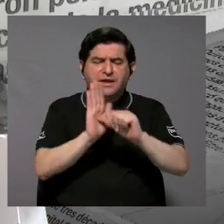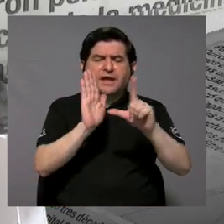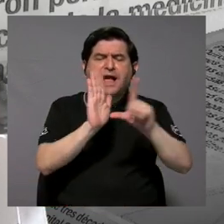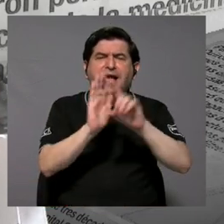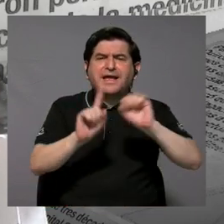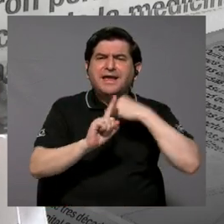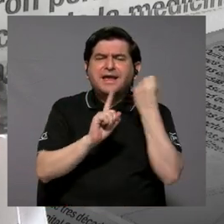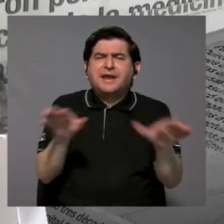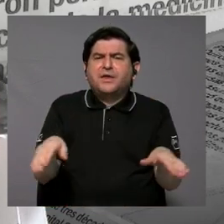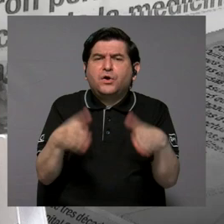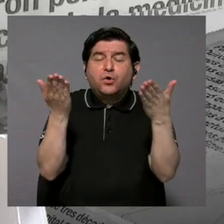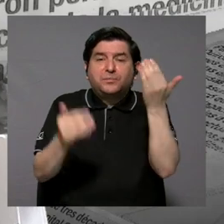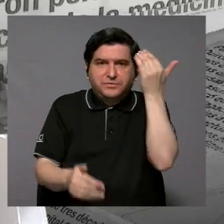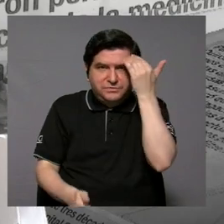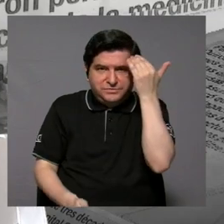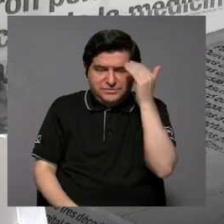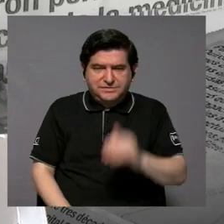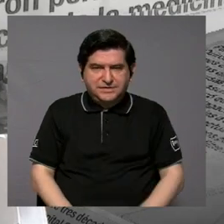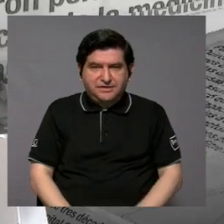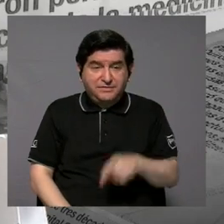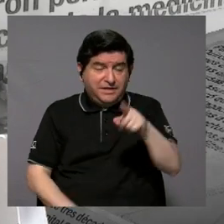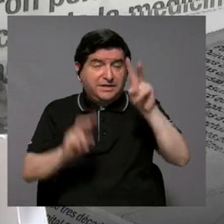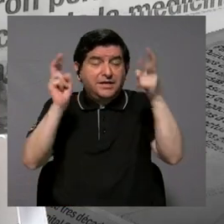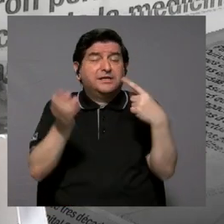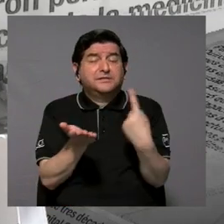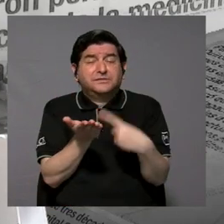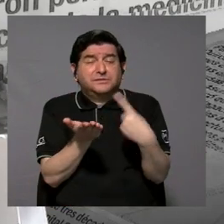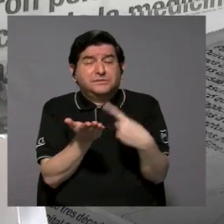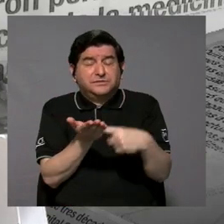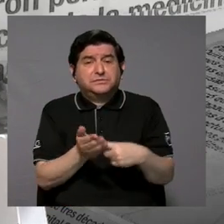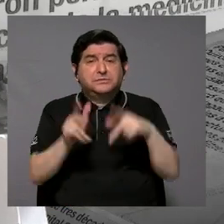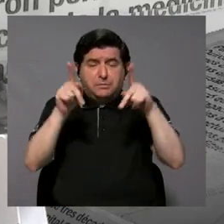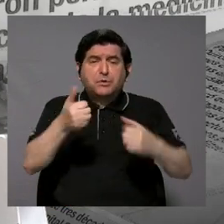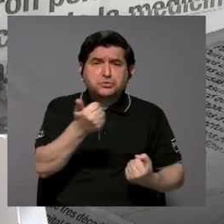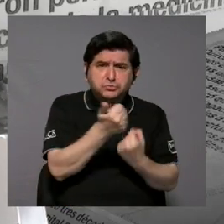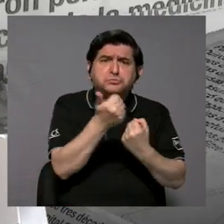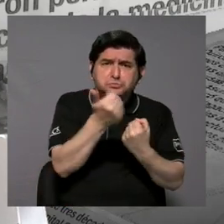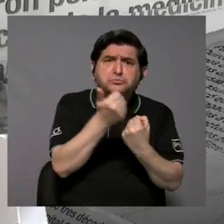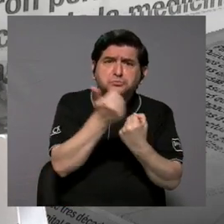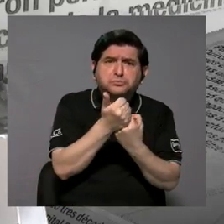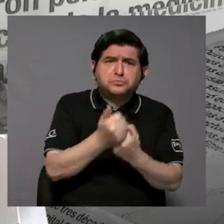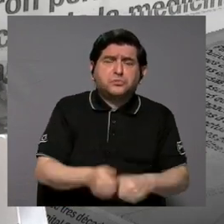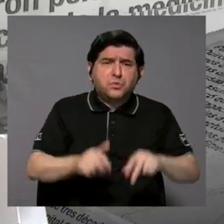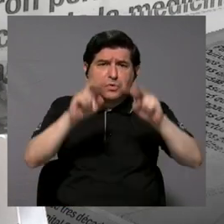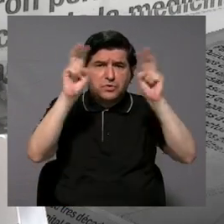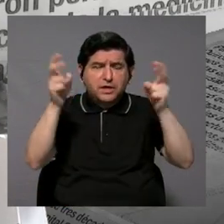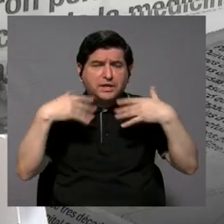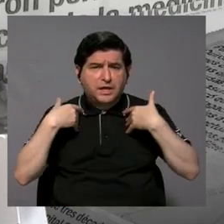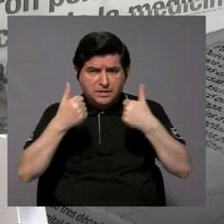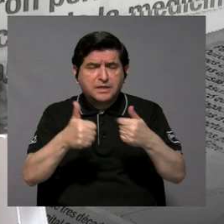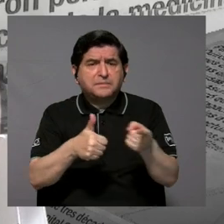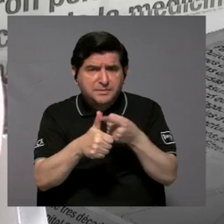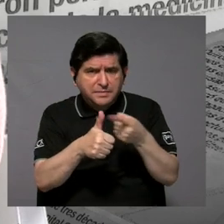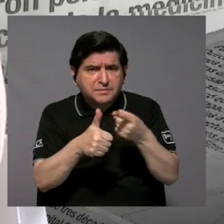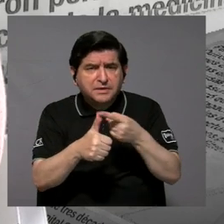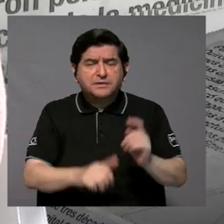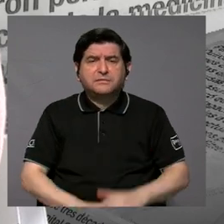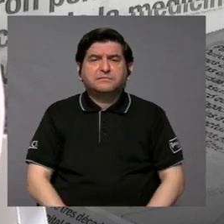asamblea. Sabemos, como siempre, en estos temas tan complejos, sí hay gente que está a favor de ver el tema de la salud en primer